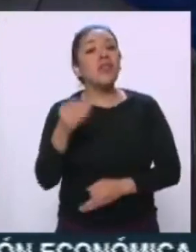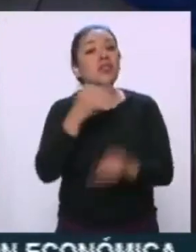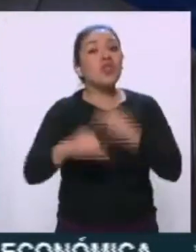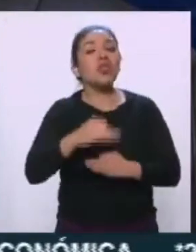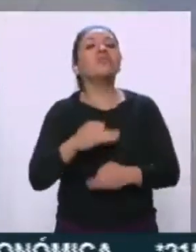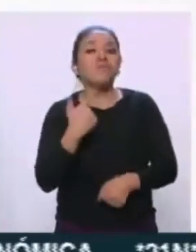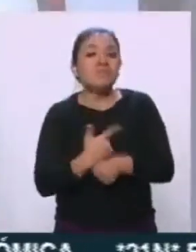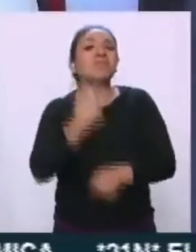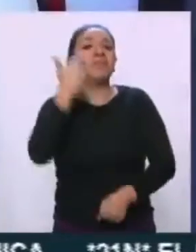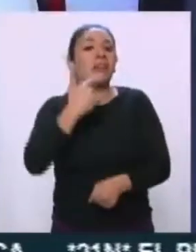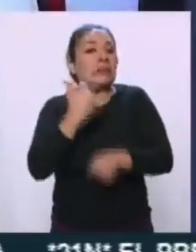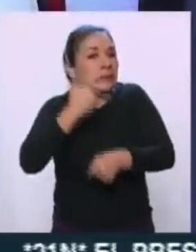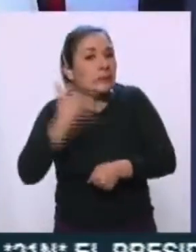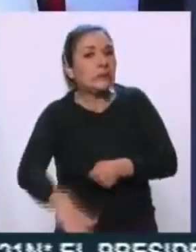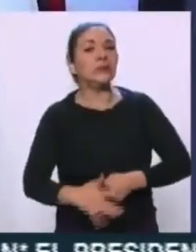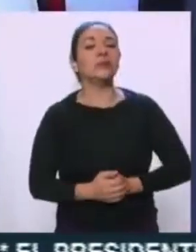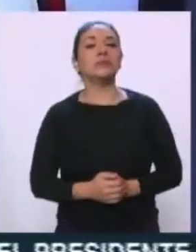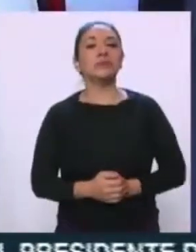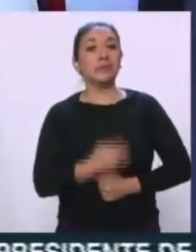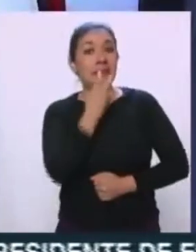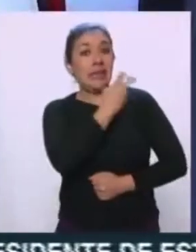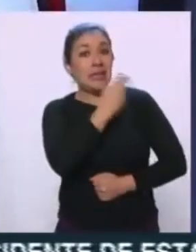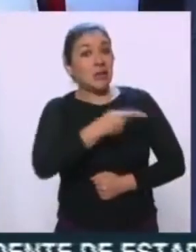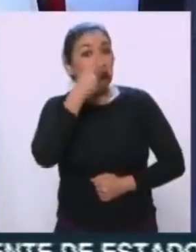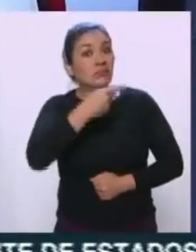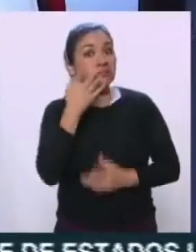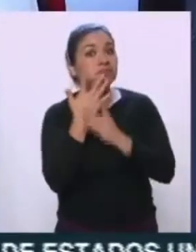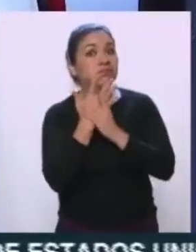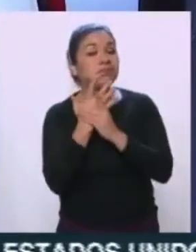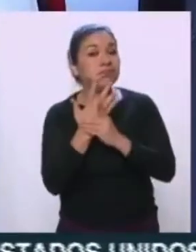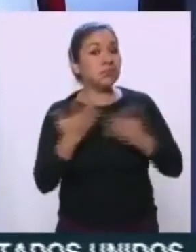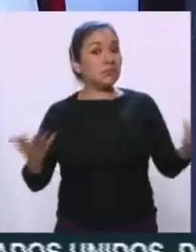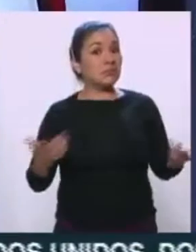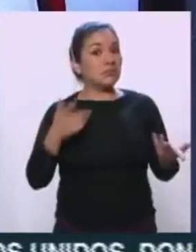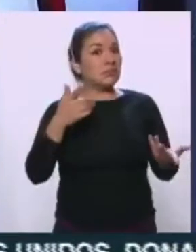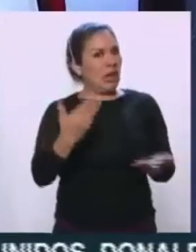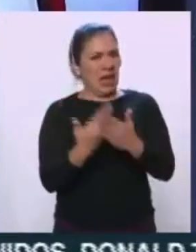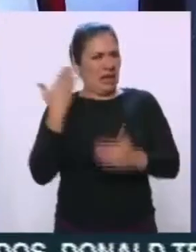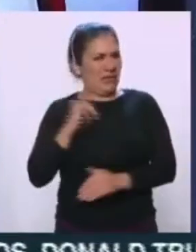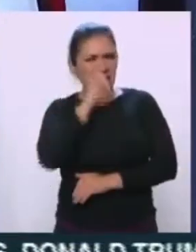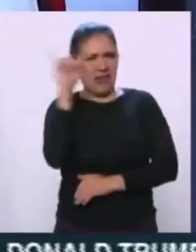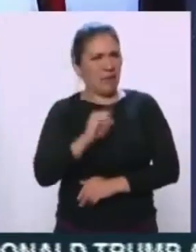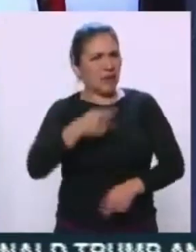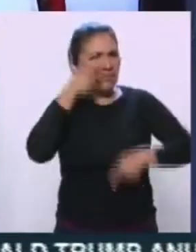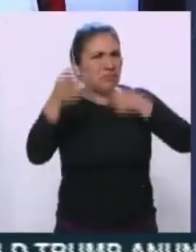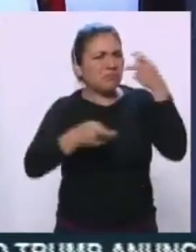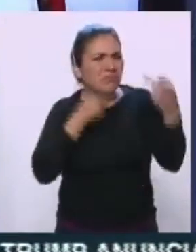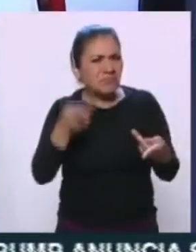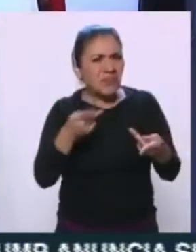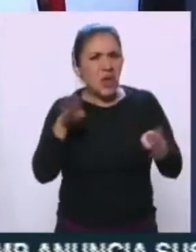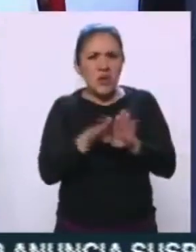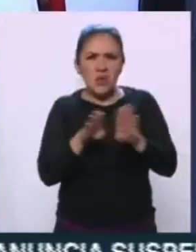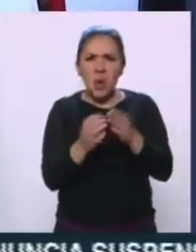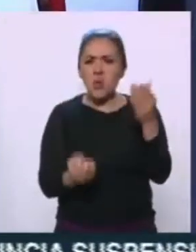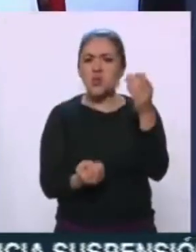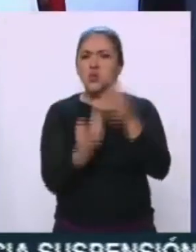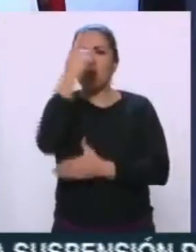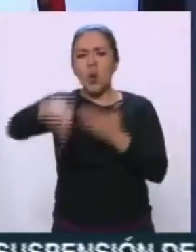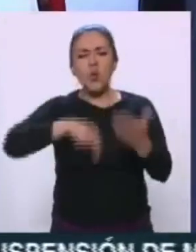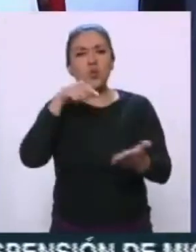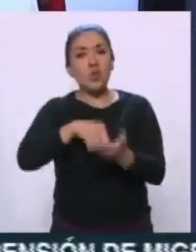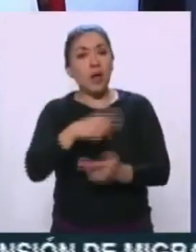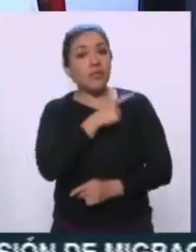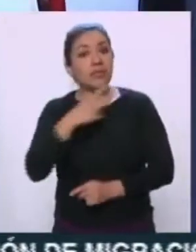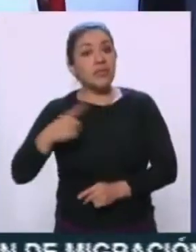arriesgar. Pues ahí tenemos las palabras, Fabricio, algo que nunca se había hecho, un lugar en el que nadie se había entrado, tienen